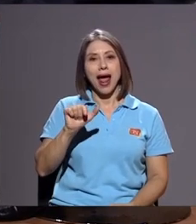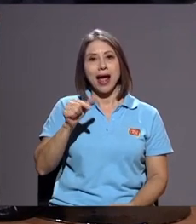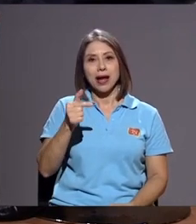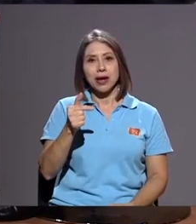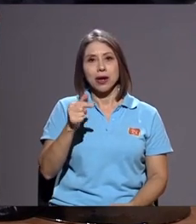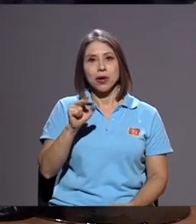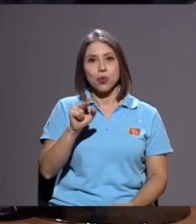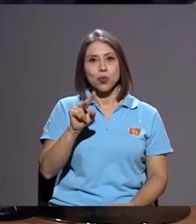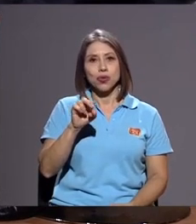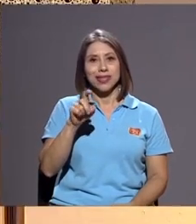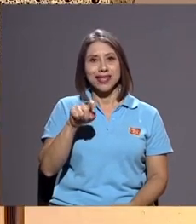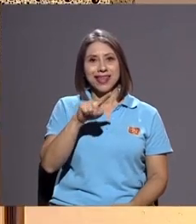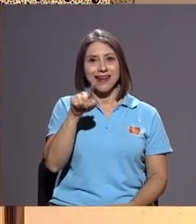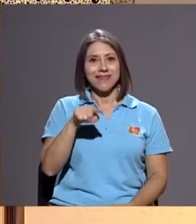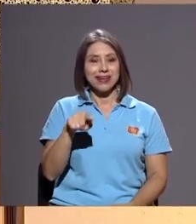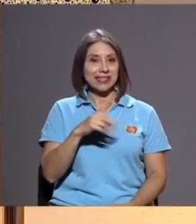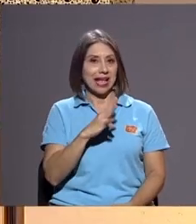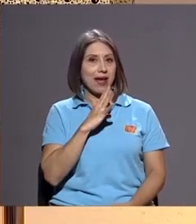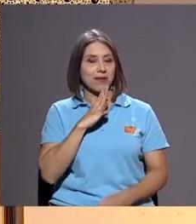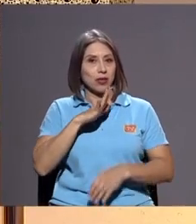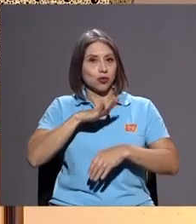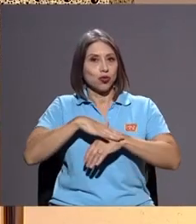el país